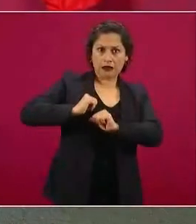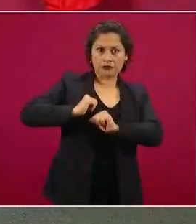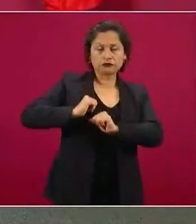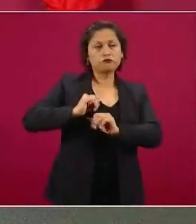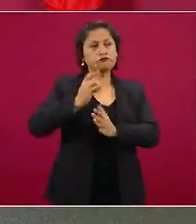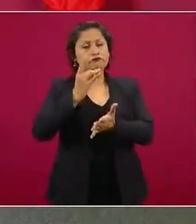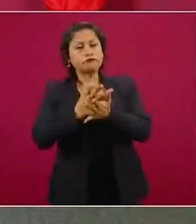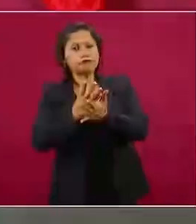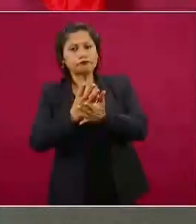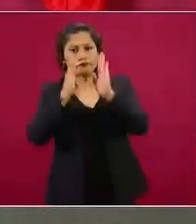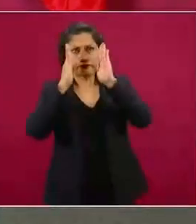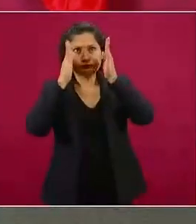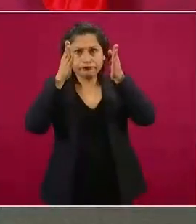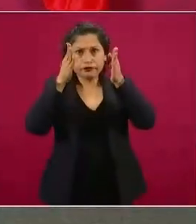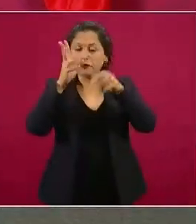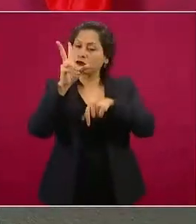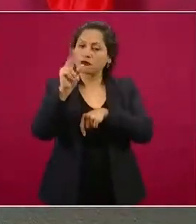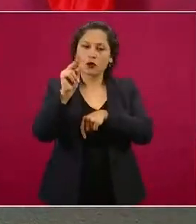son más los pobres.